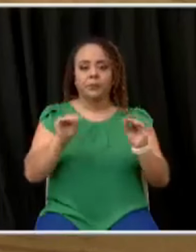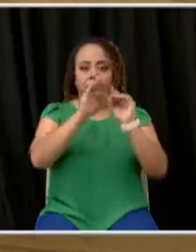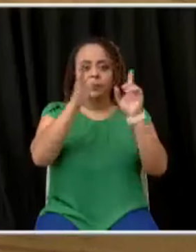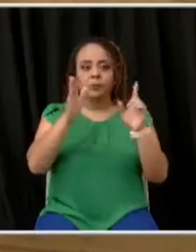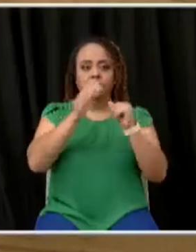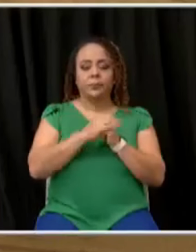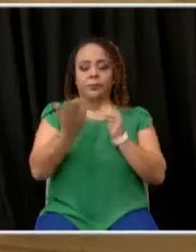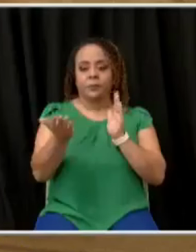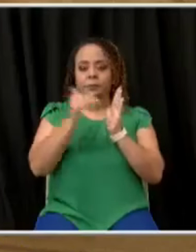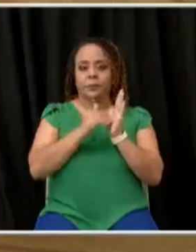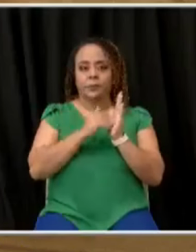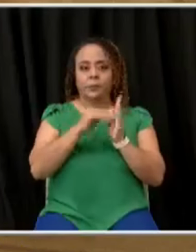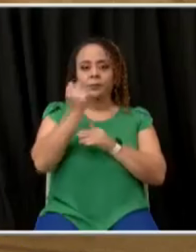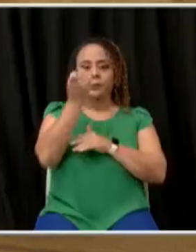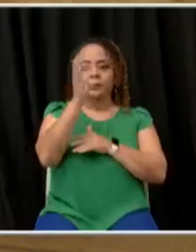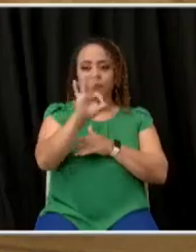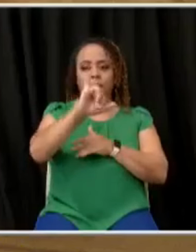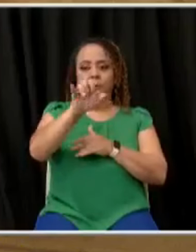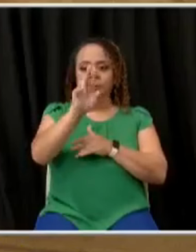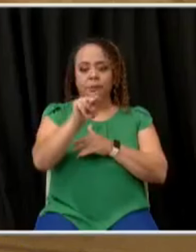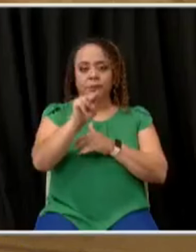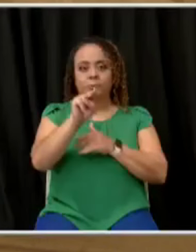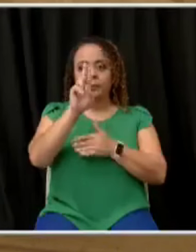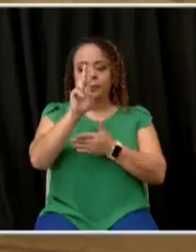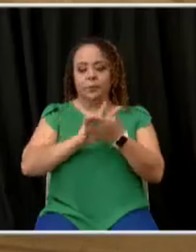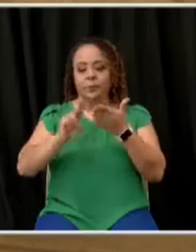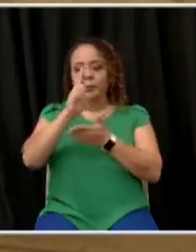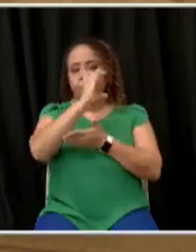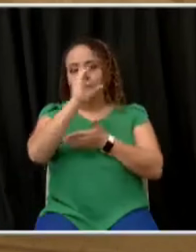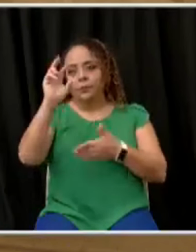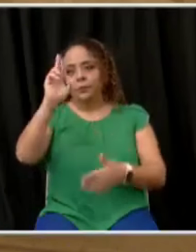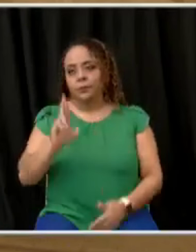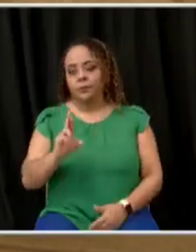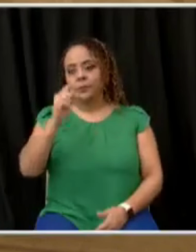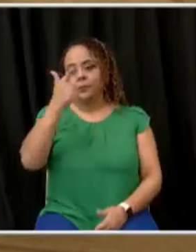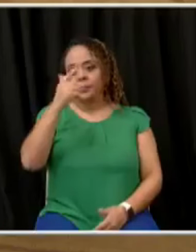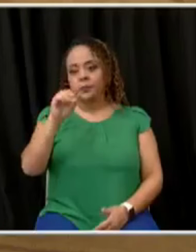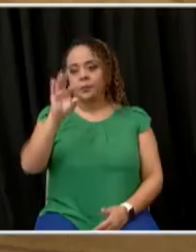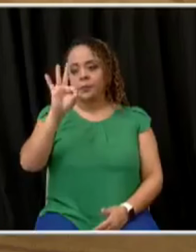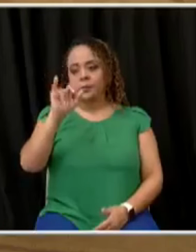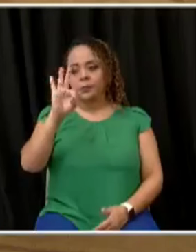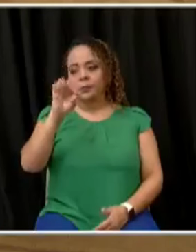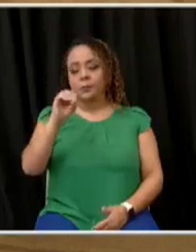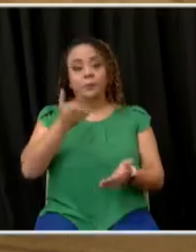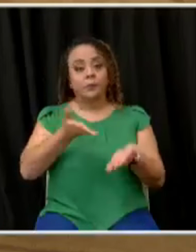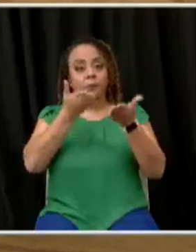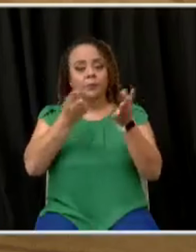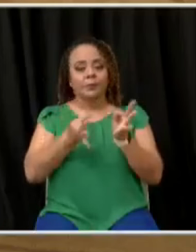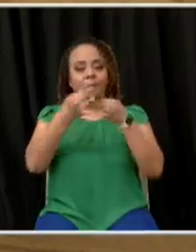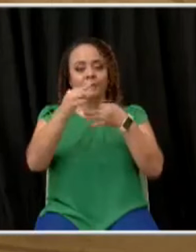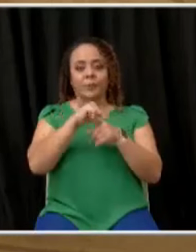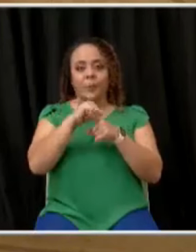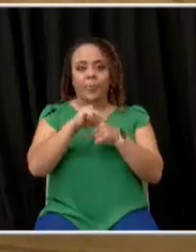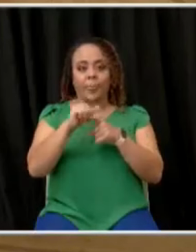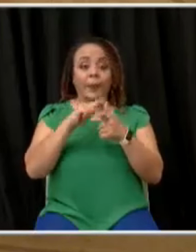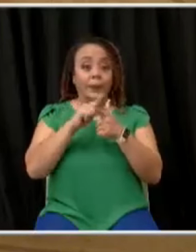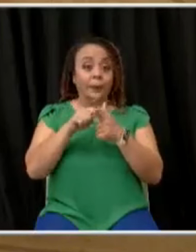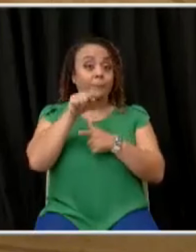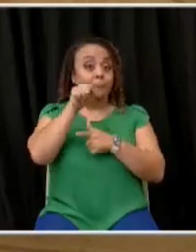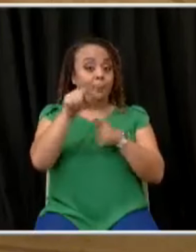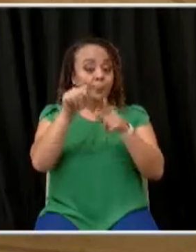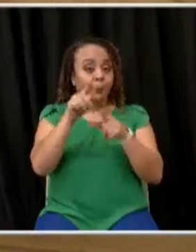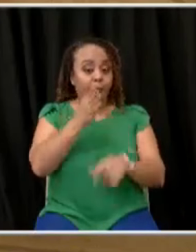de nuevo, 19 de junio en la UCR en Golfito. Estaremos brindando este taller de capacitación, así que si usted es de